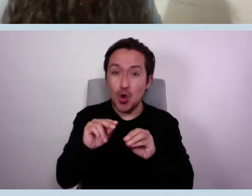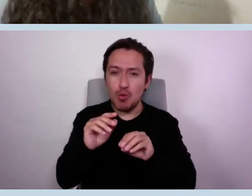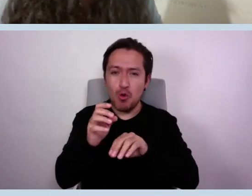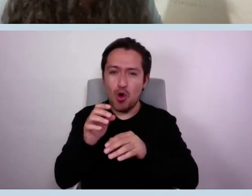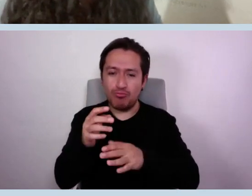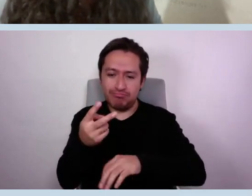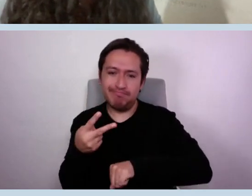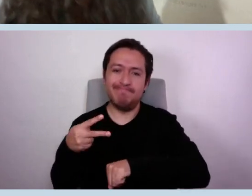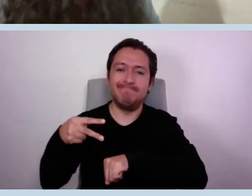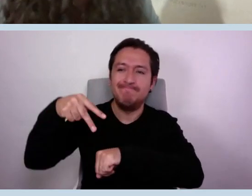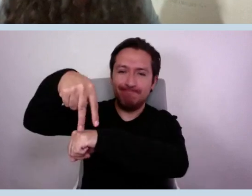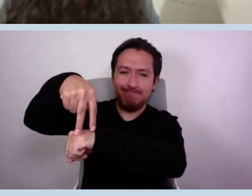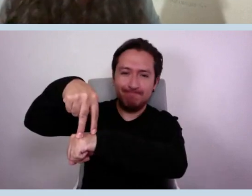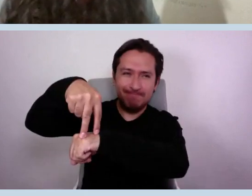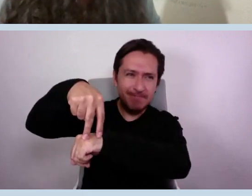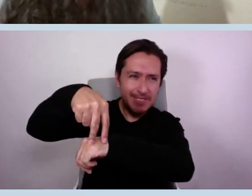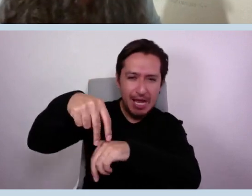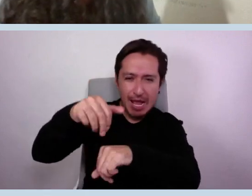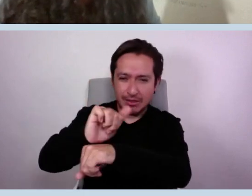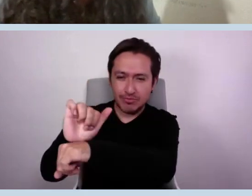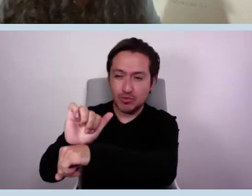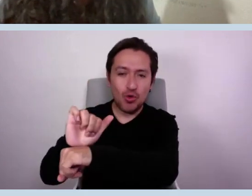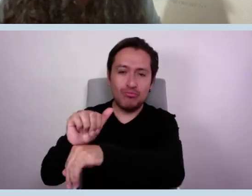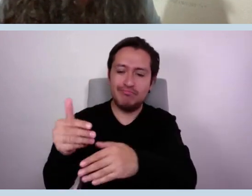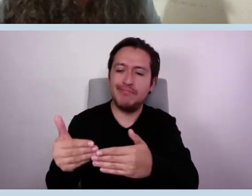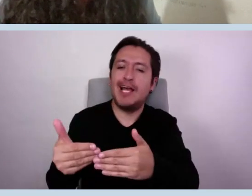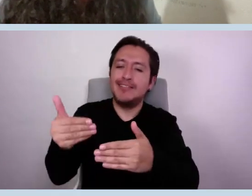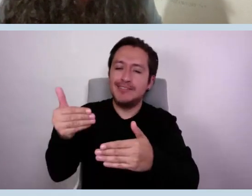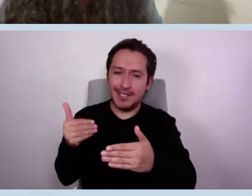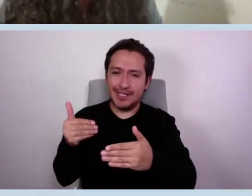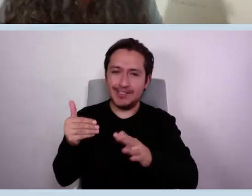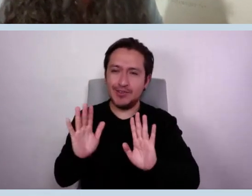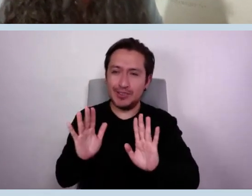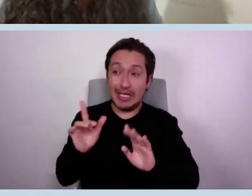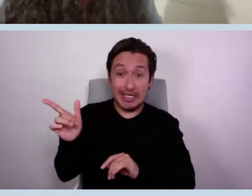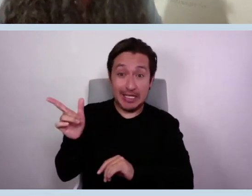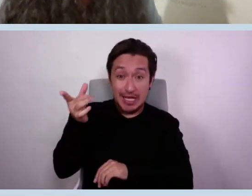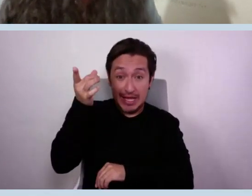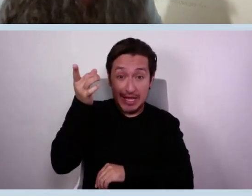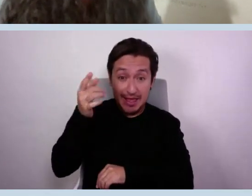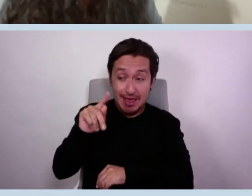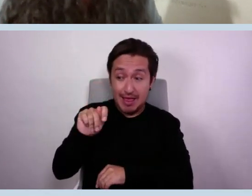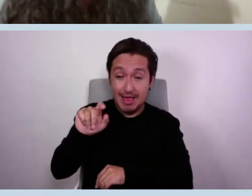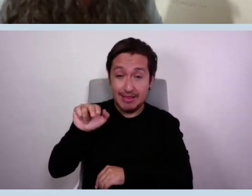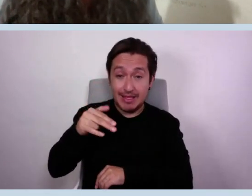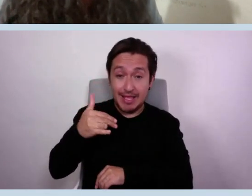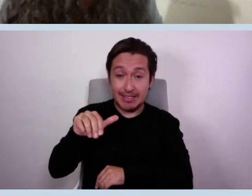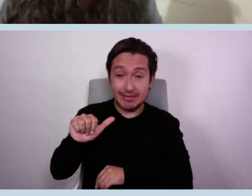Ya pues es escenógrafa es diseñadora escénica no es como tal directora o